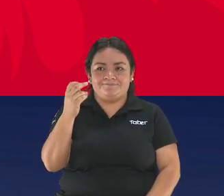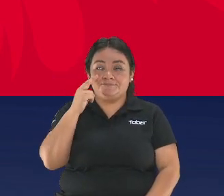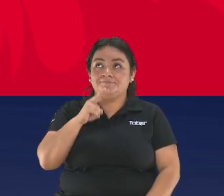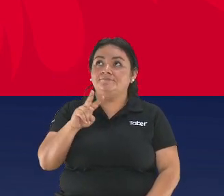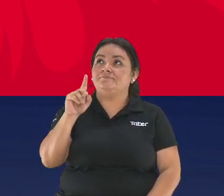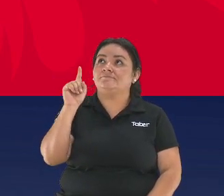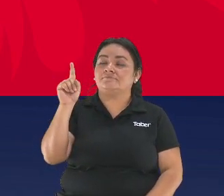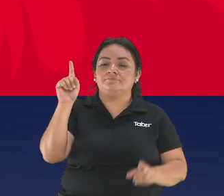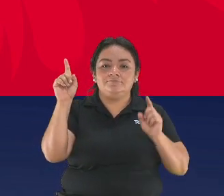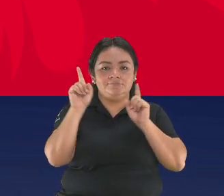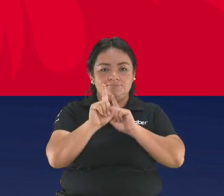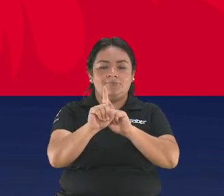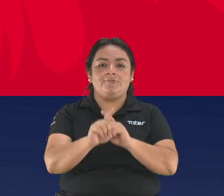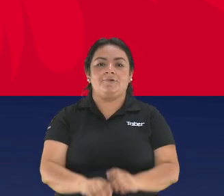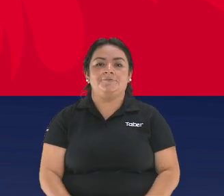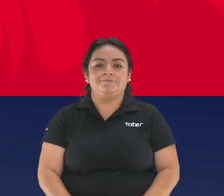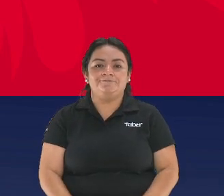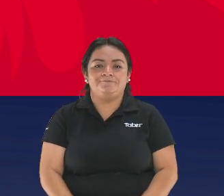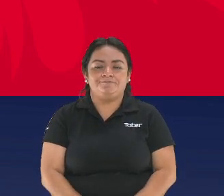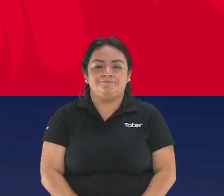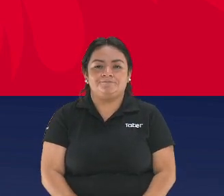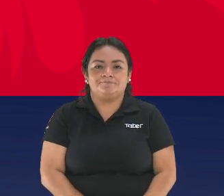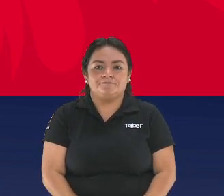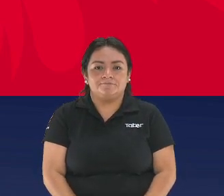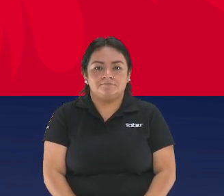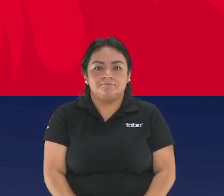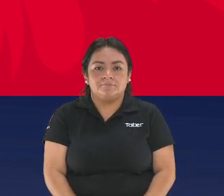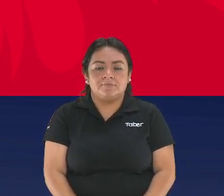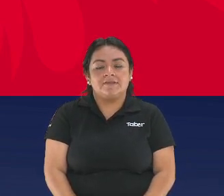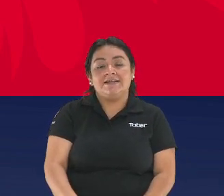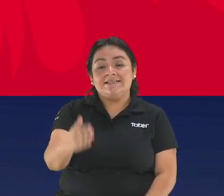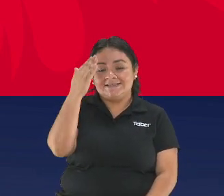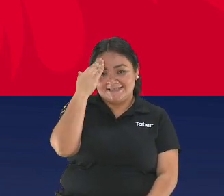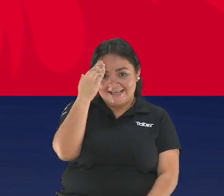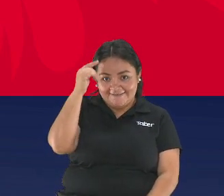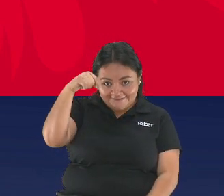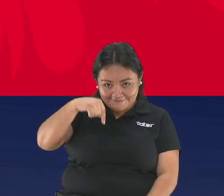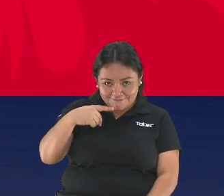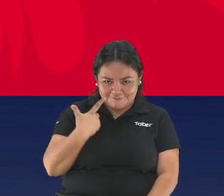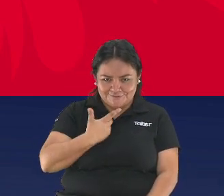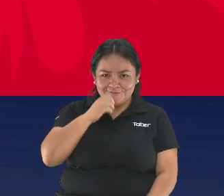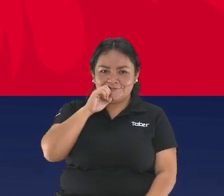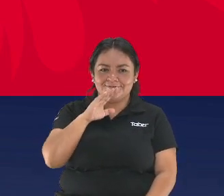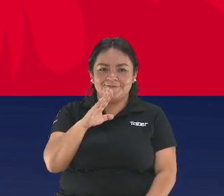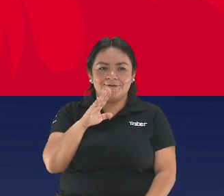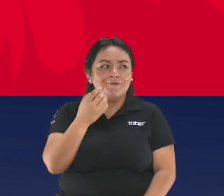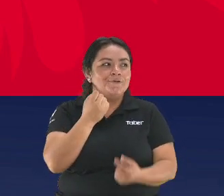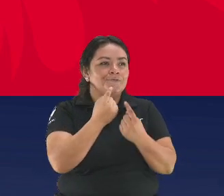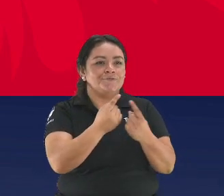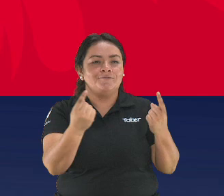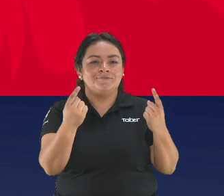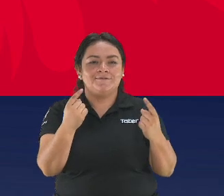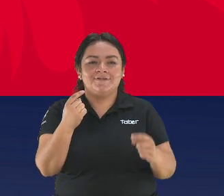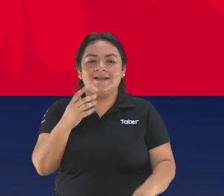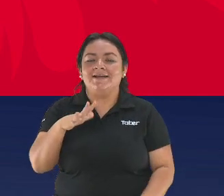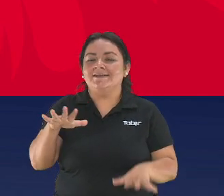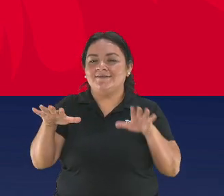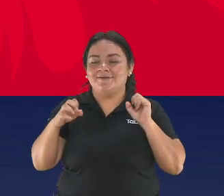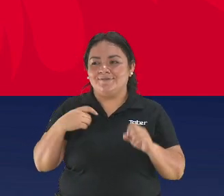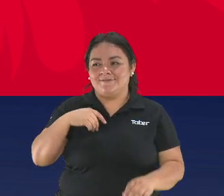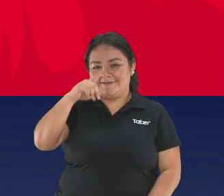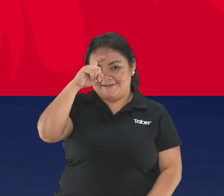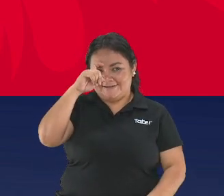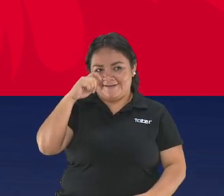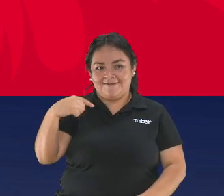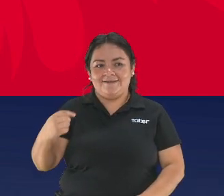de dios sabe que digo yo ahora que hay muchos que me envidian hay un compañero de trabajo que